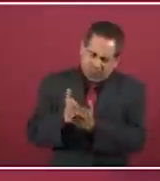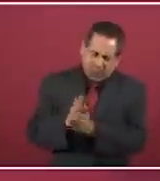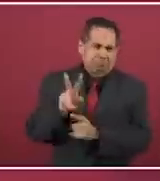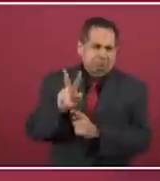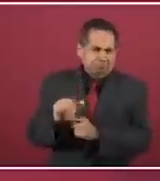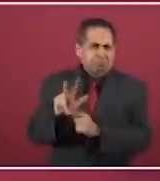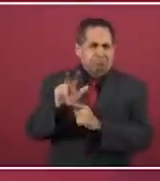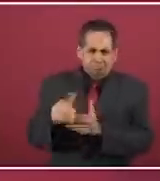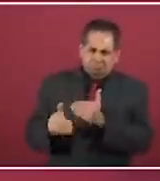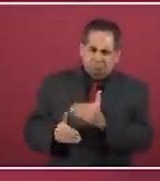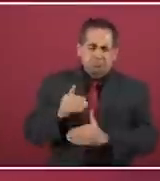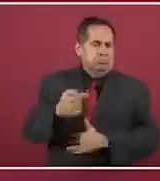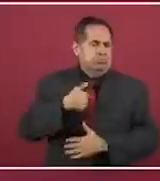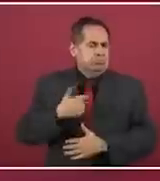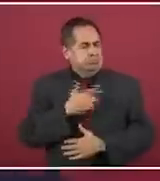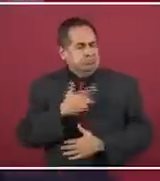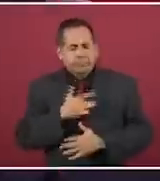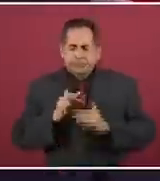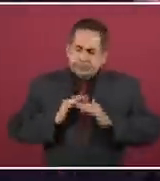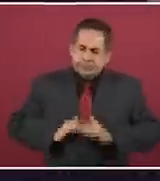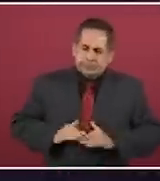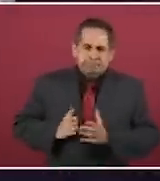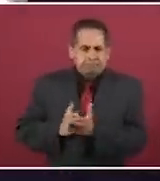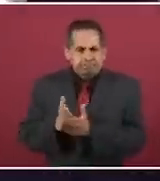Por eso puedo estar tranquilo.